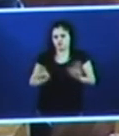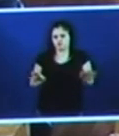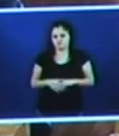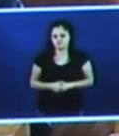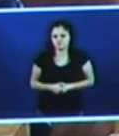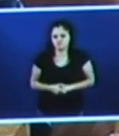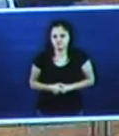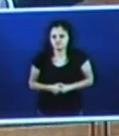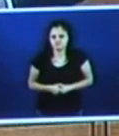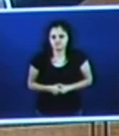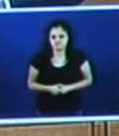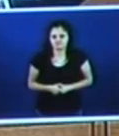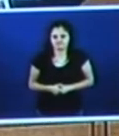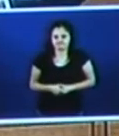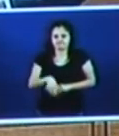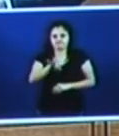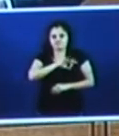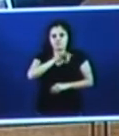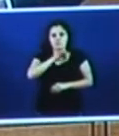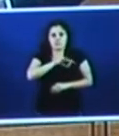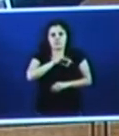con todos os respetos,